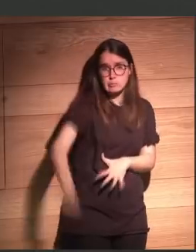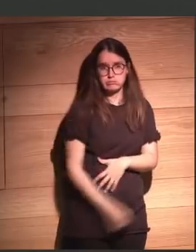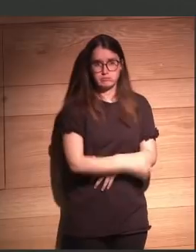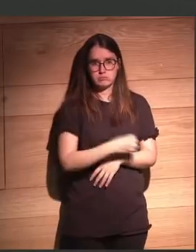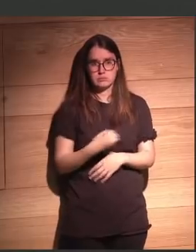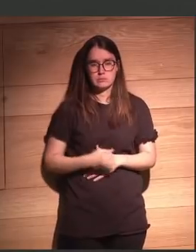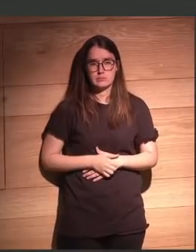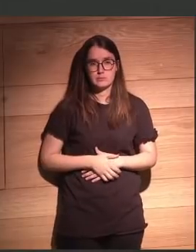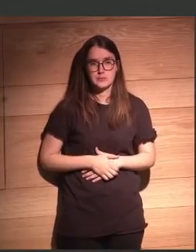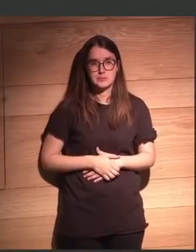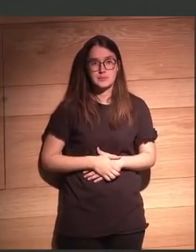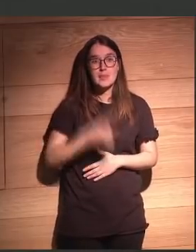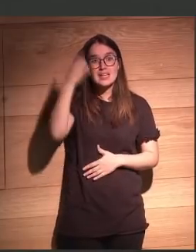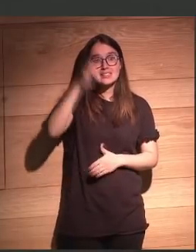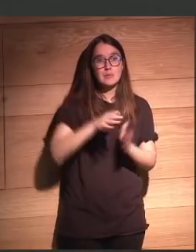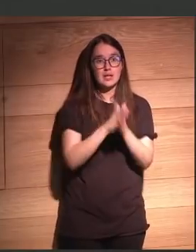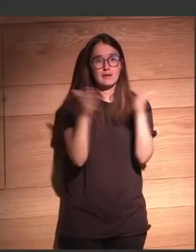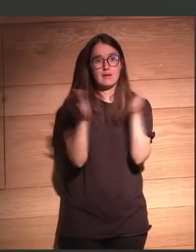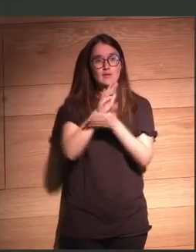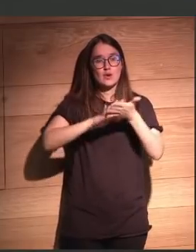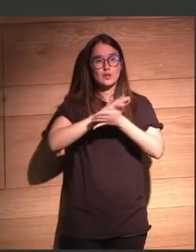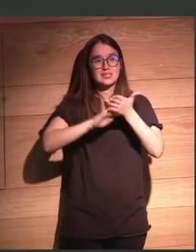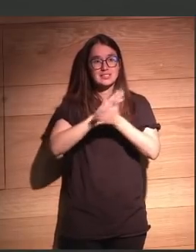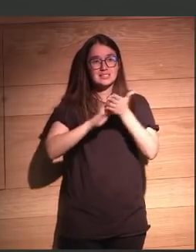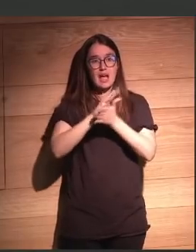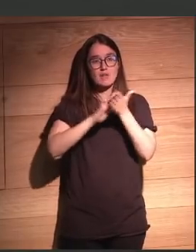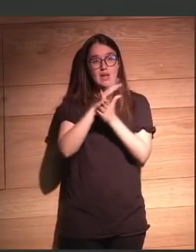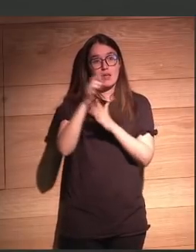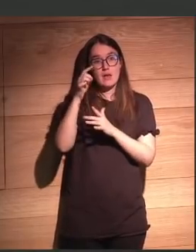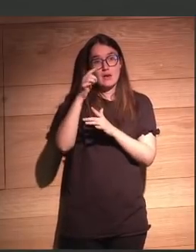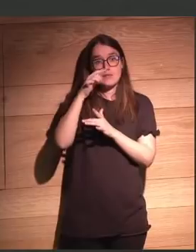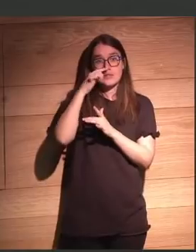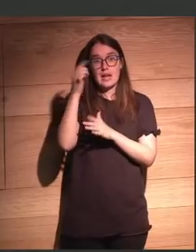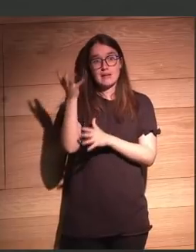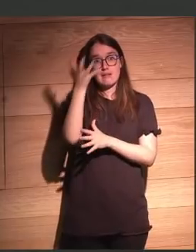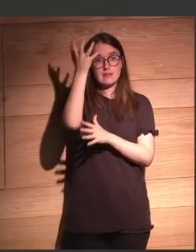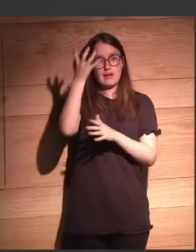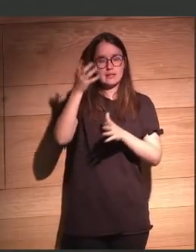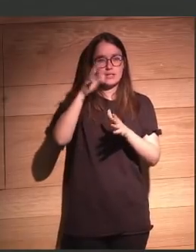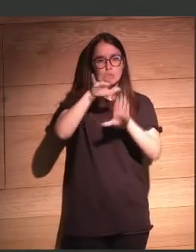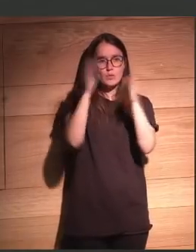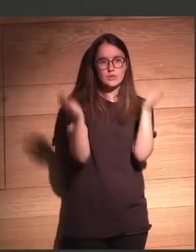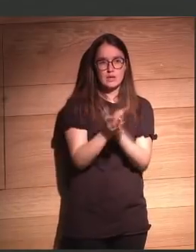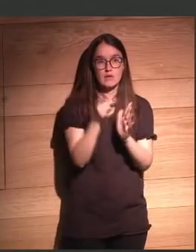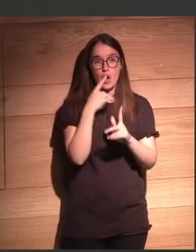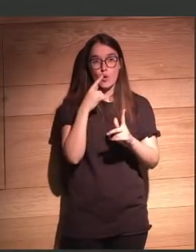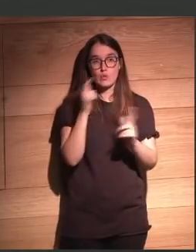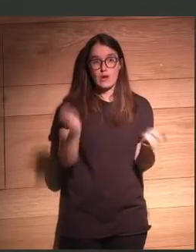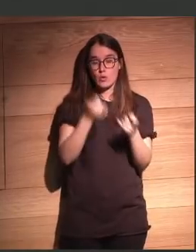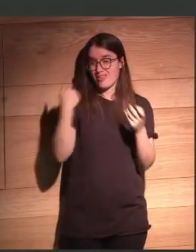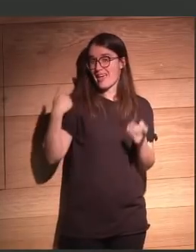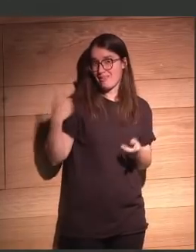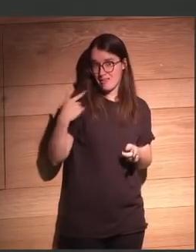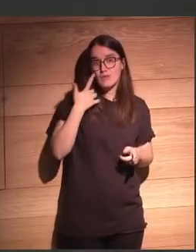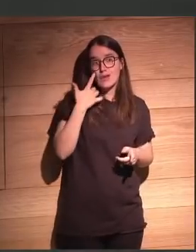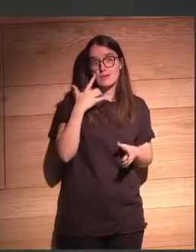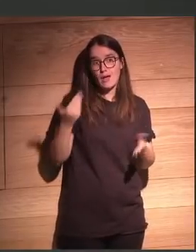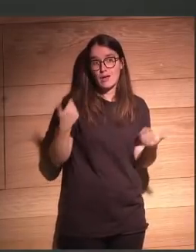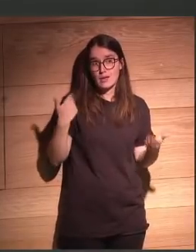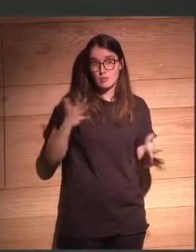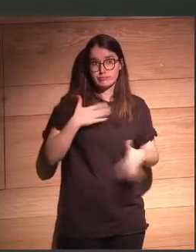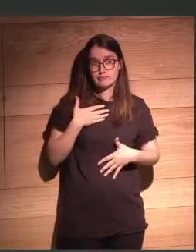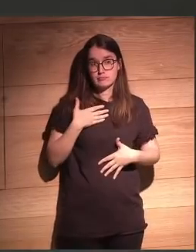español. También en el libro se habla de las élites globales. Y fijaros un anuncio que lo he cogido ayer, o sea, así,